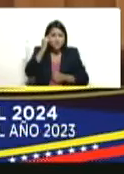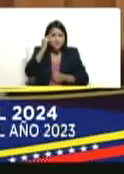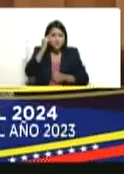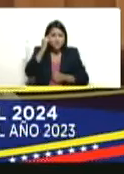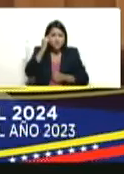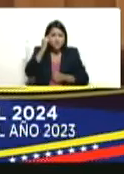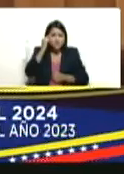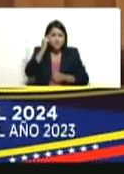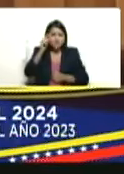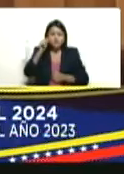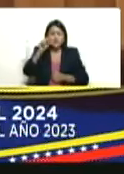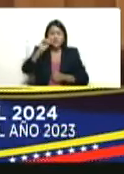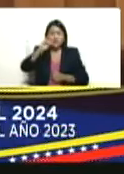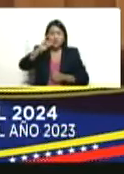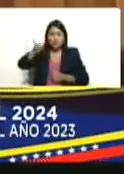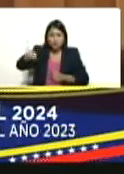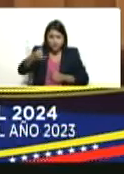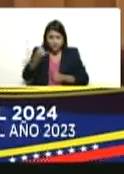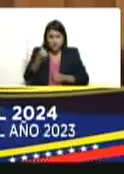el Tribunal Supremo de Justicia